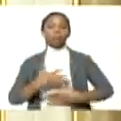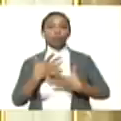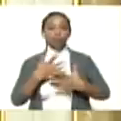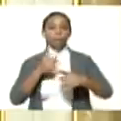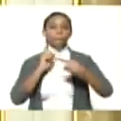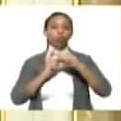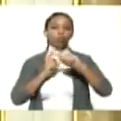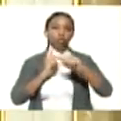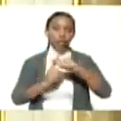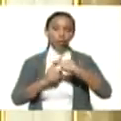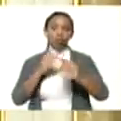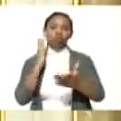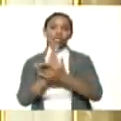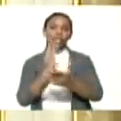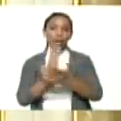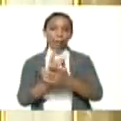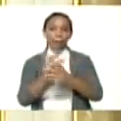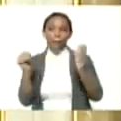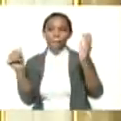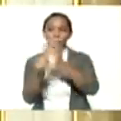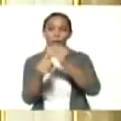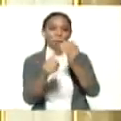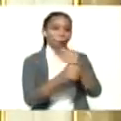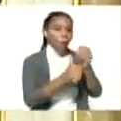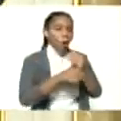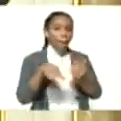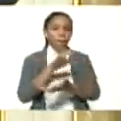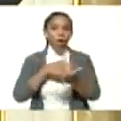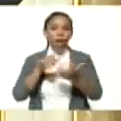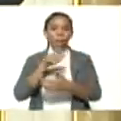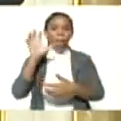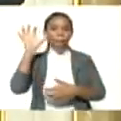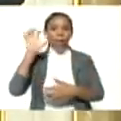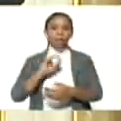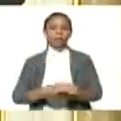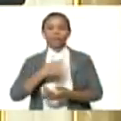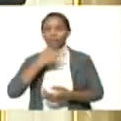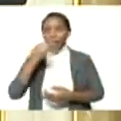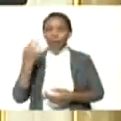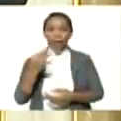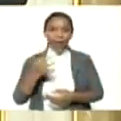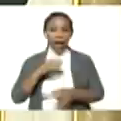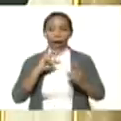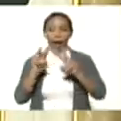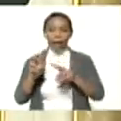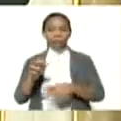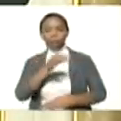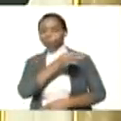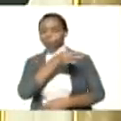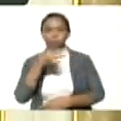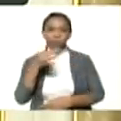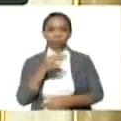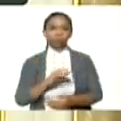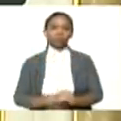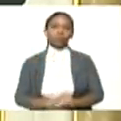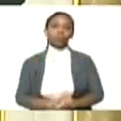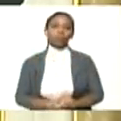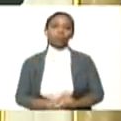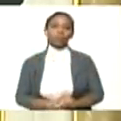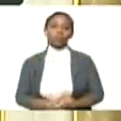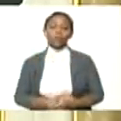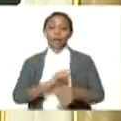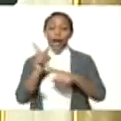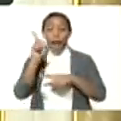optimismo, siempre descubriendo los problemas en el país. Verdaderamente fue excepcional aquel